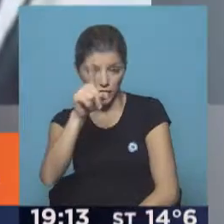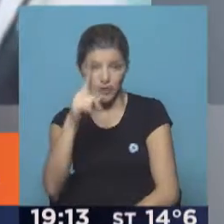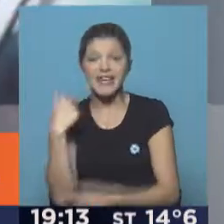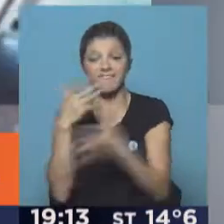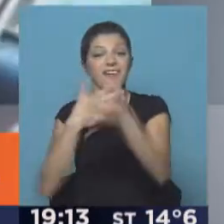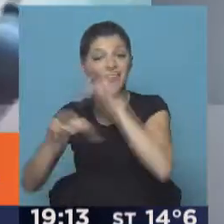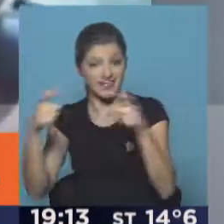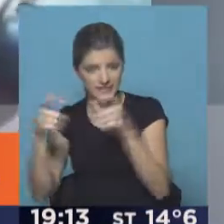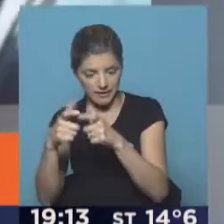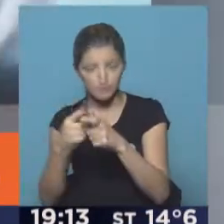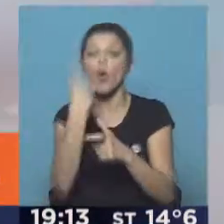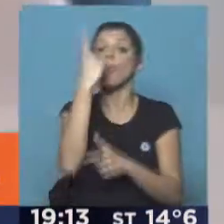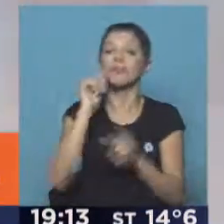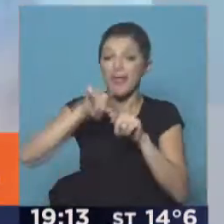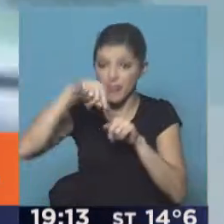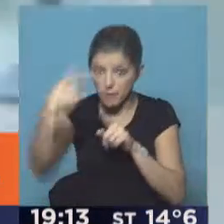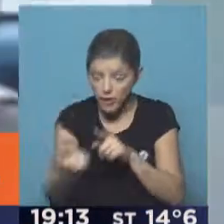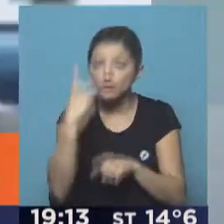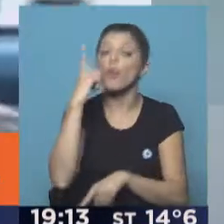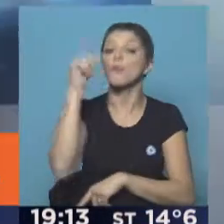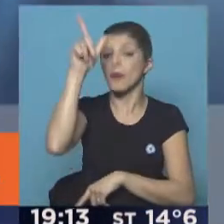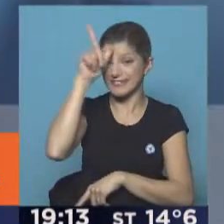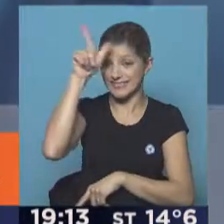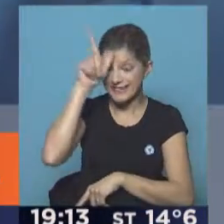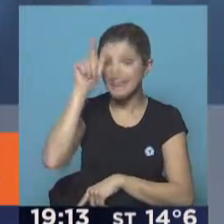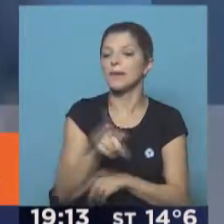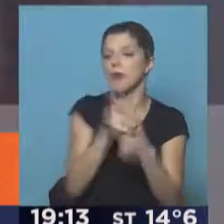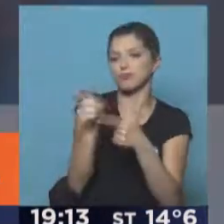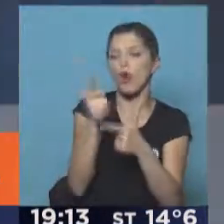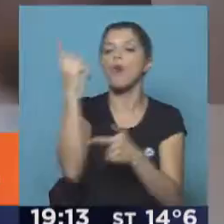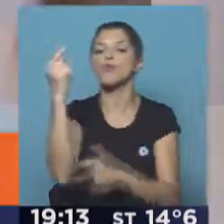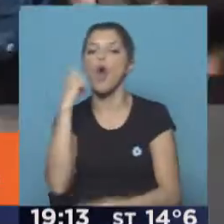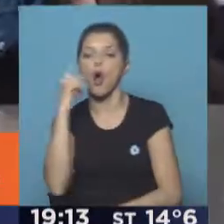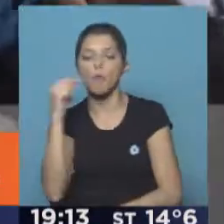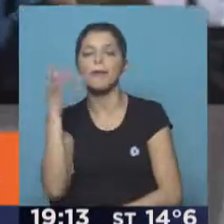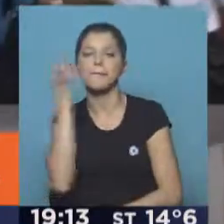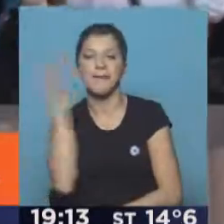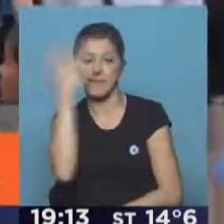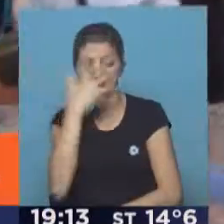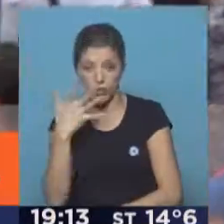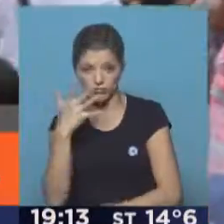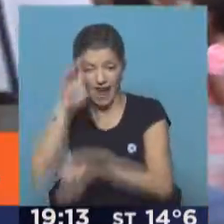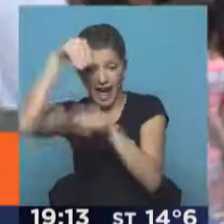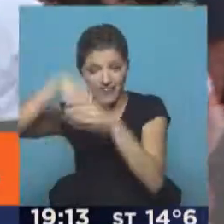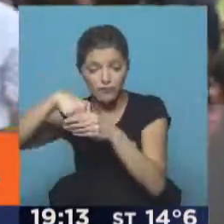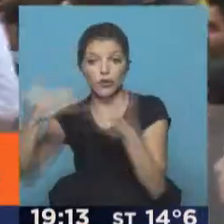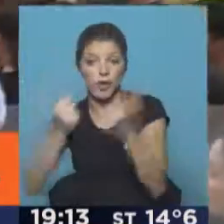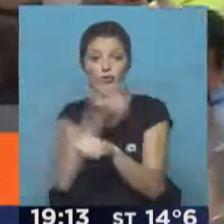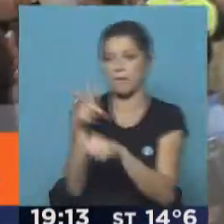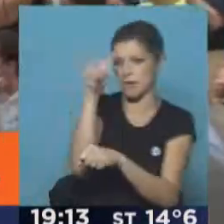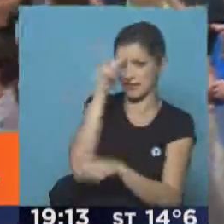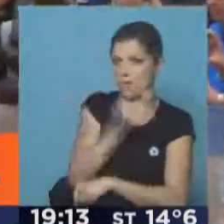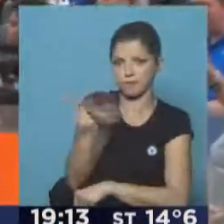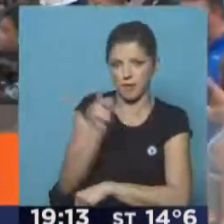un policía de Minnesota mató a tiros a otro hombre de color que estaba en un auto. Las manifestaciones en rechazo de